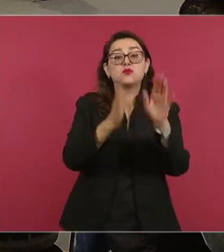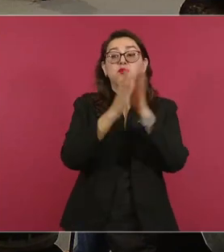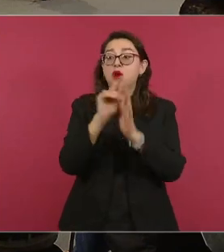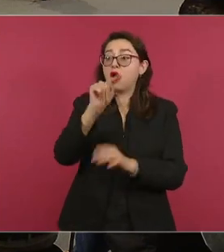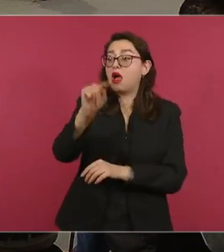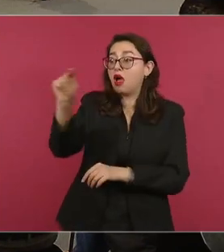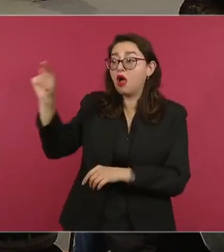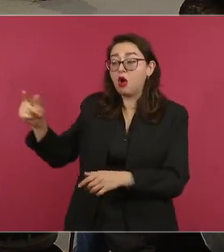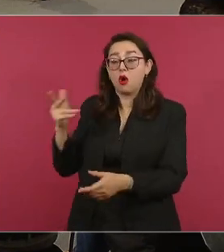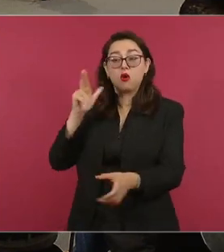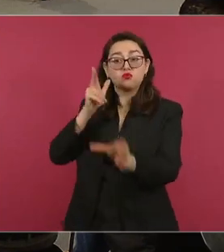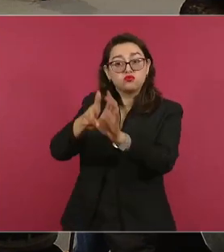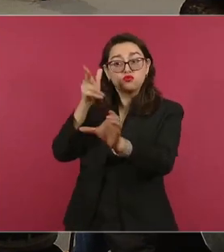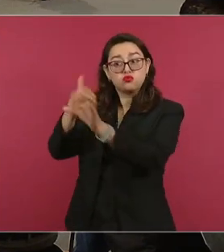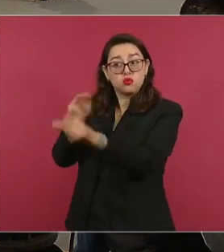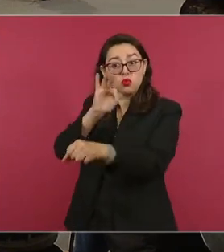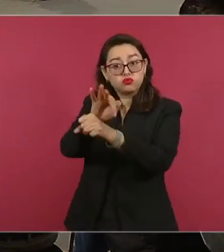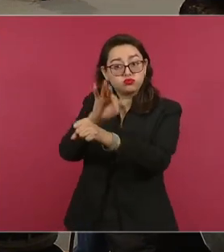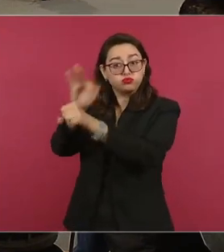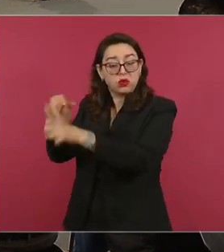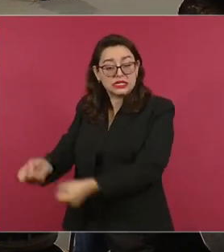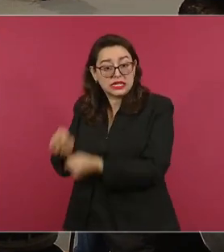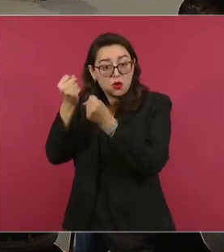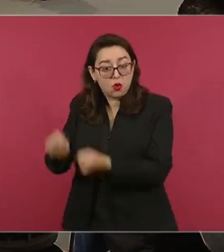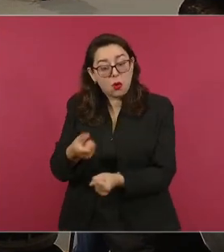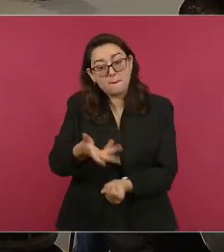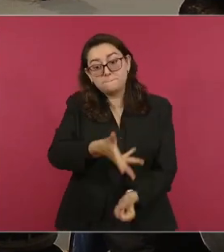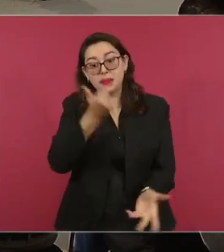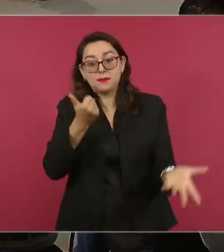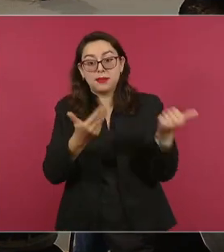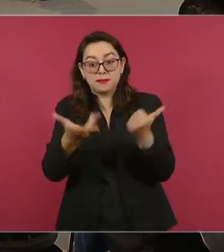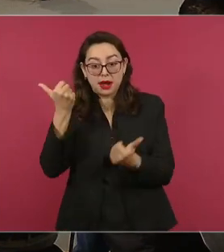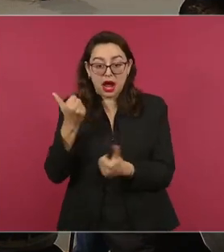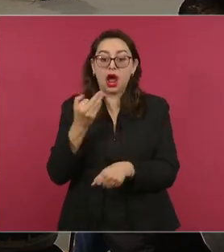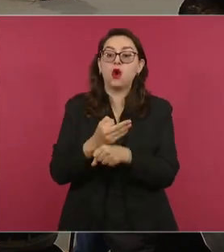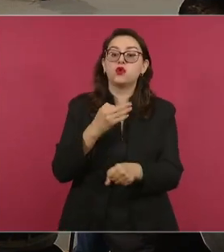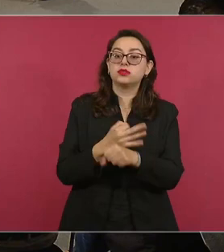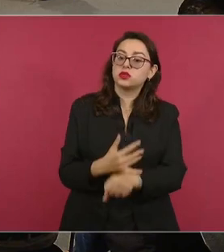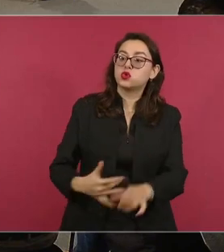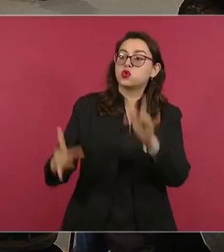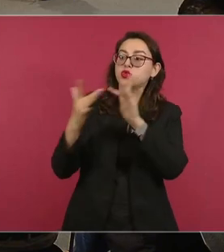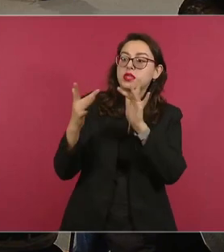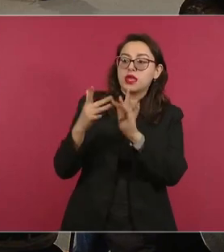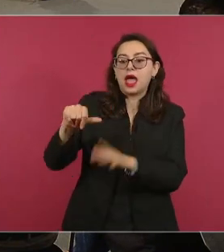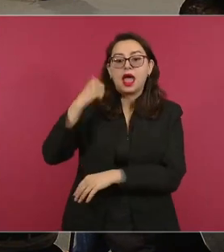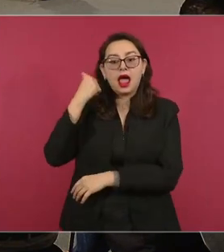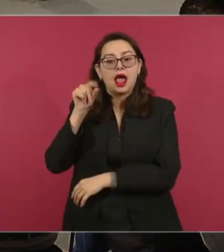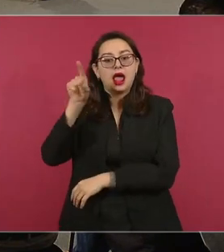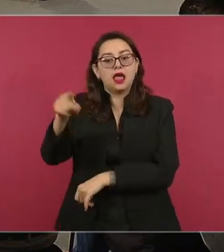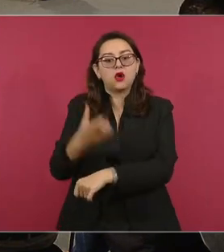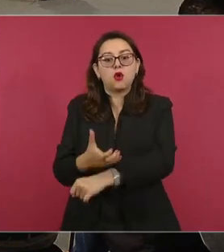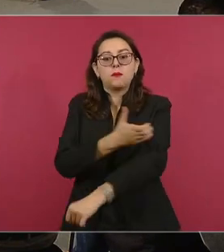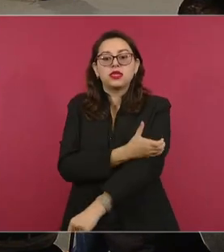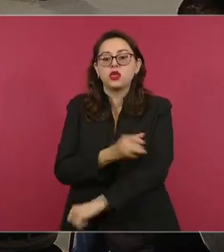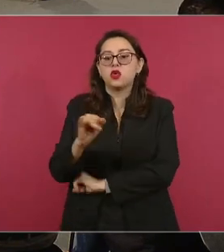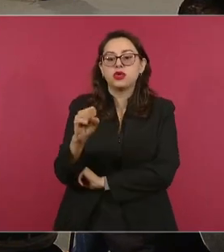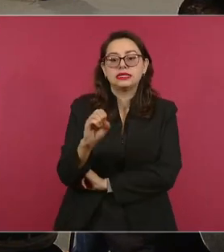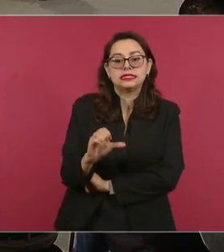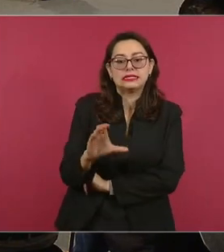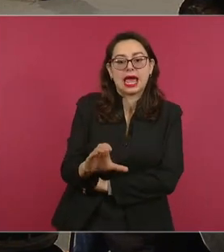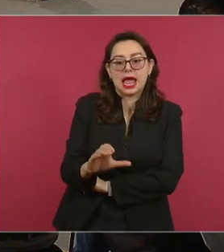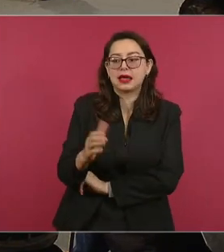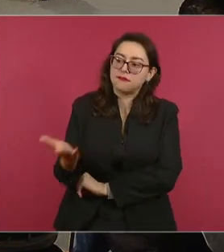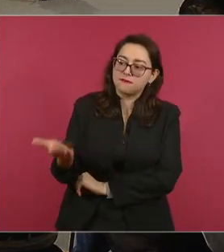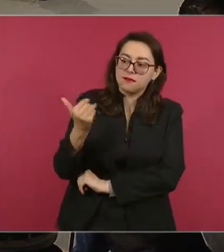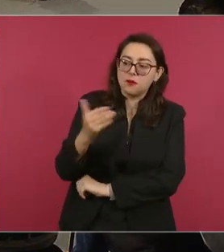y mantenerse en lugares seguros. Vamos hasta Acapulco esta noche, ahí se encuentra nuestro compañero Isaac Flores con toda la